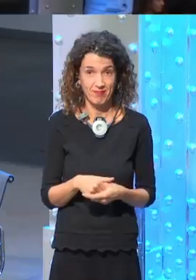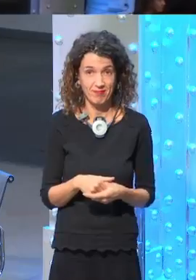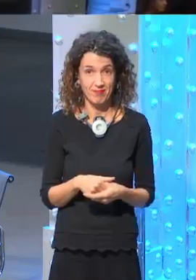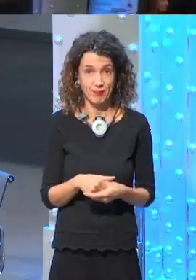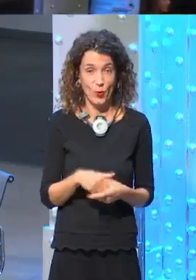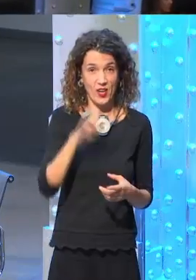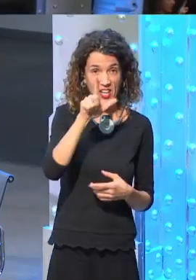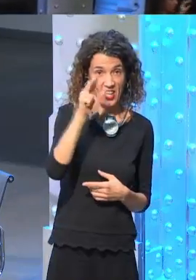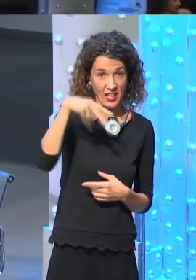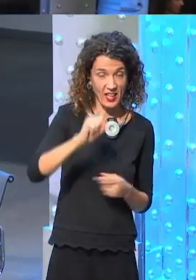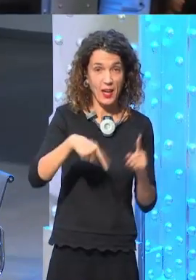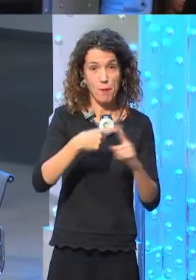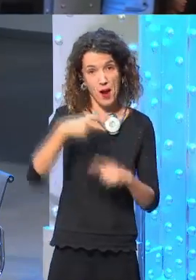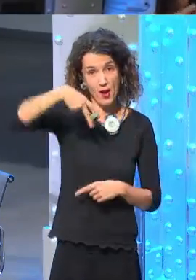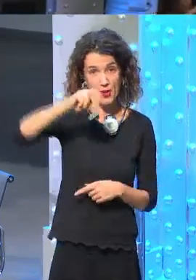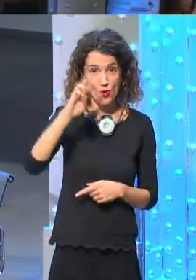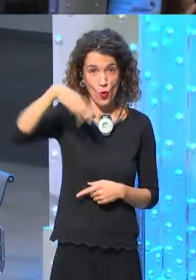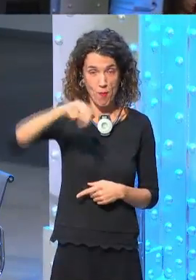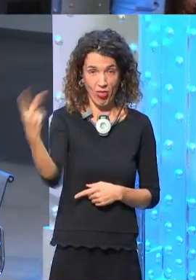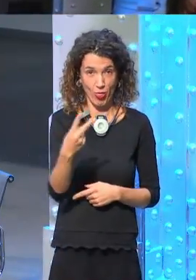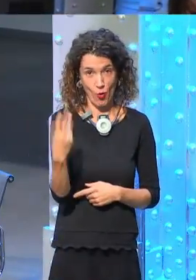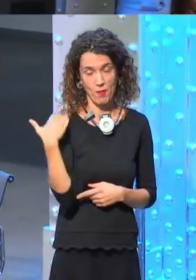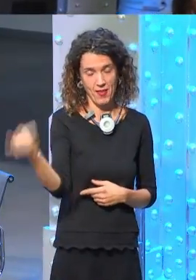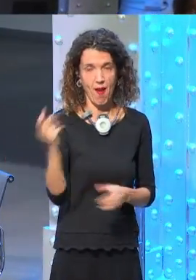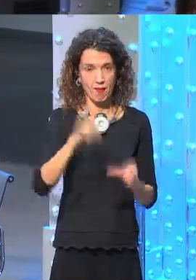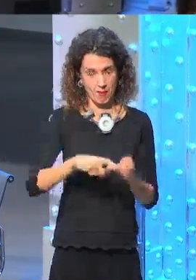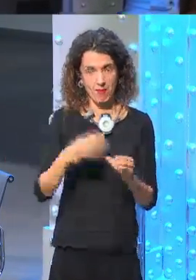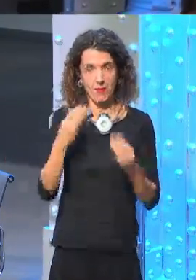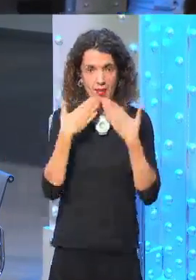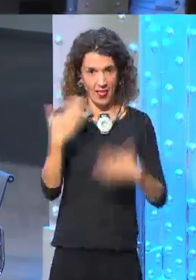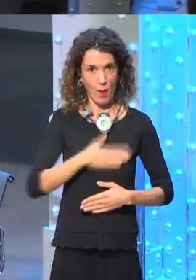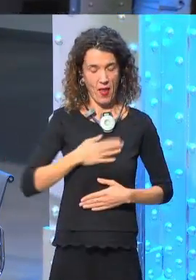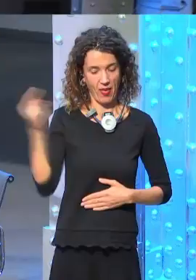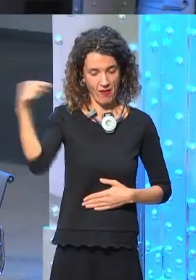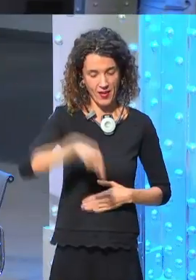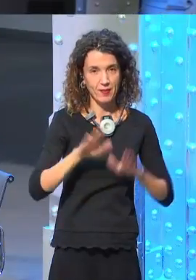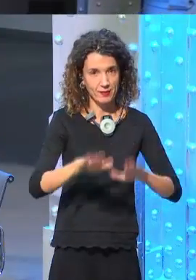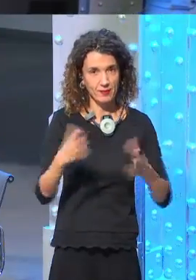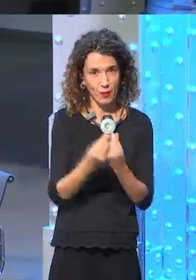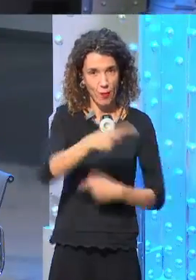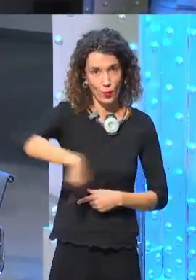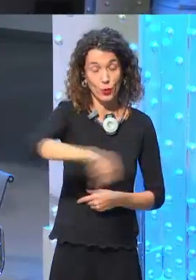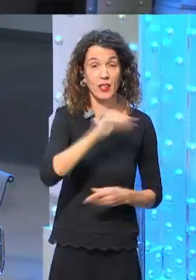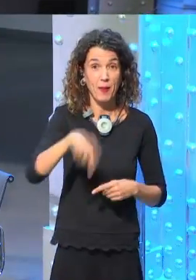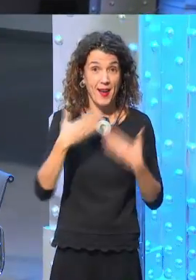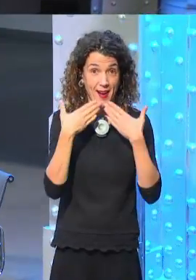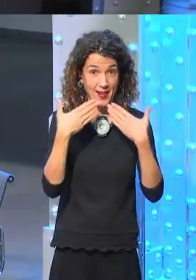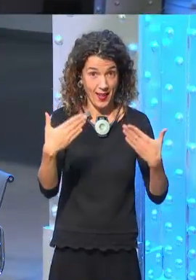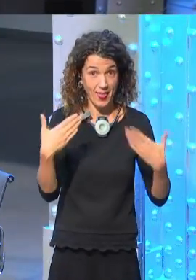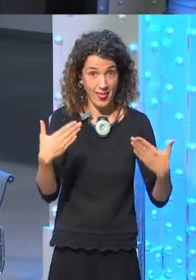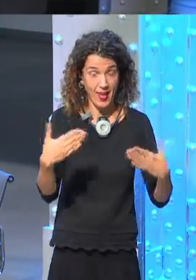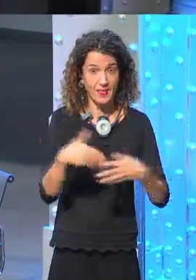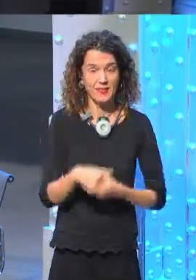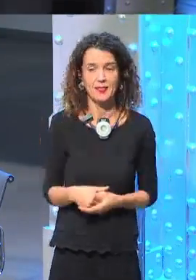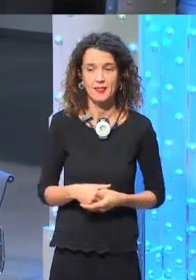por Elena y Sir Norman Foster. Es un gran placer estar aquí y me gustaría también darles las gracias